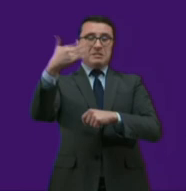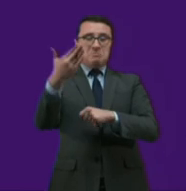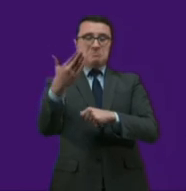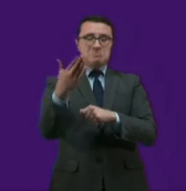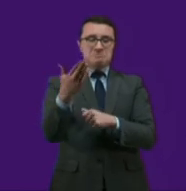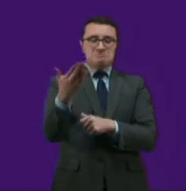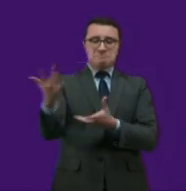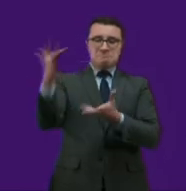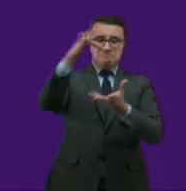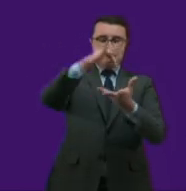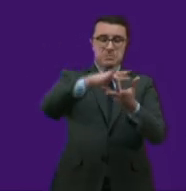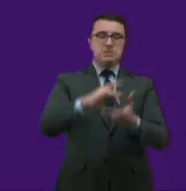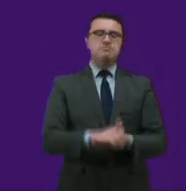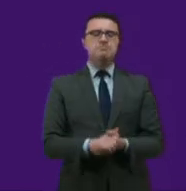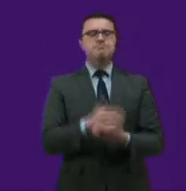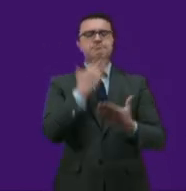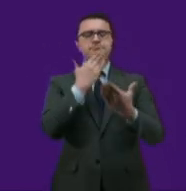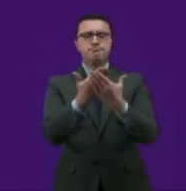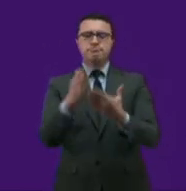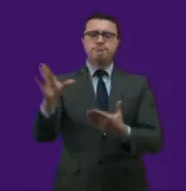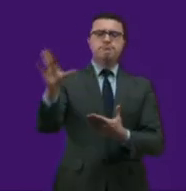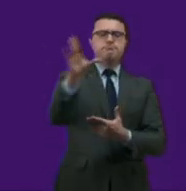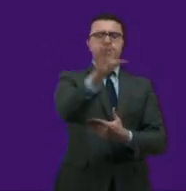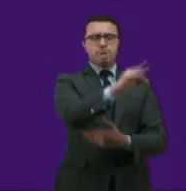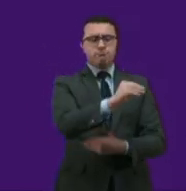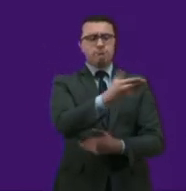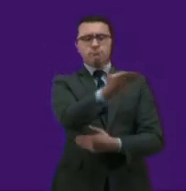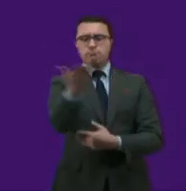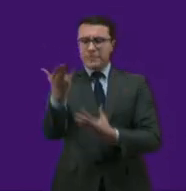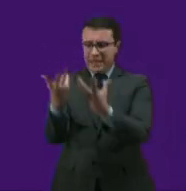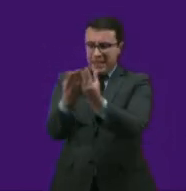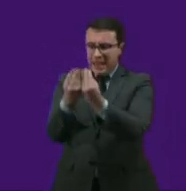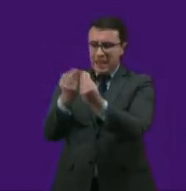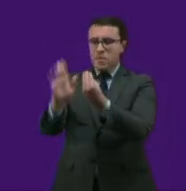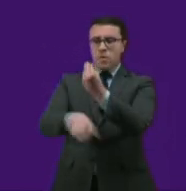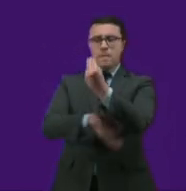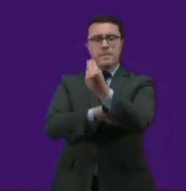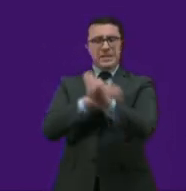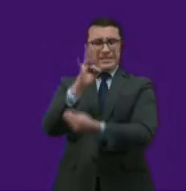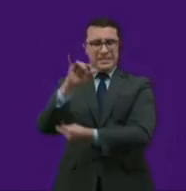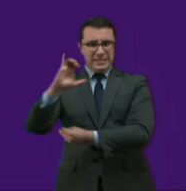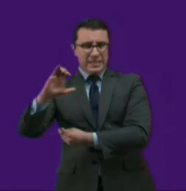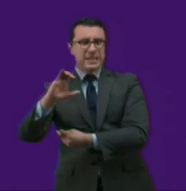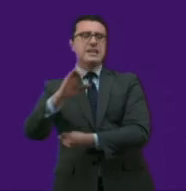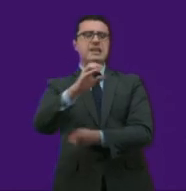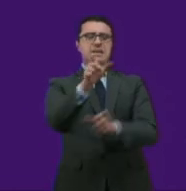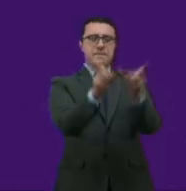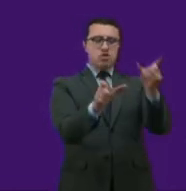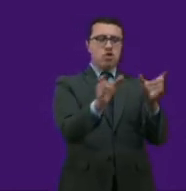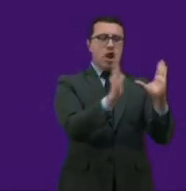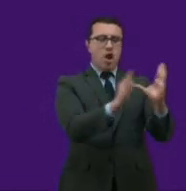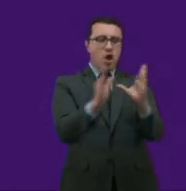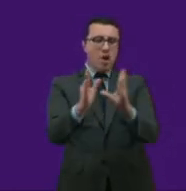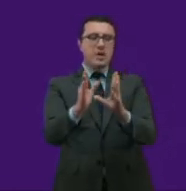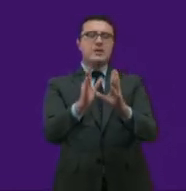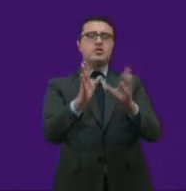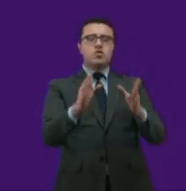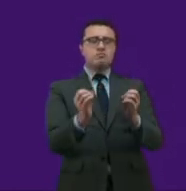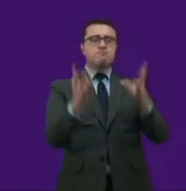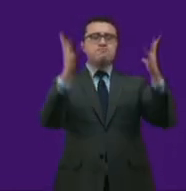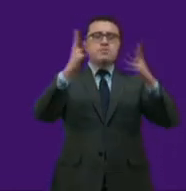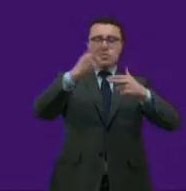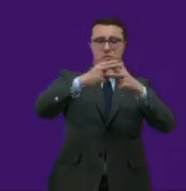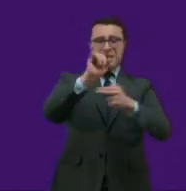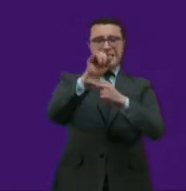Muchas gracias a todo el equipo del Mintic, a todos los organizadores del evento Inspiratic, que definitivamente